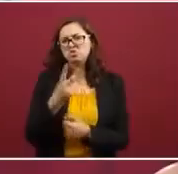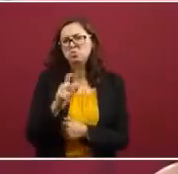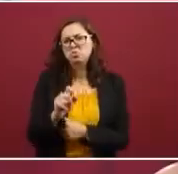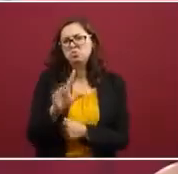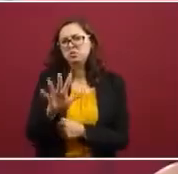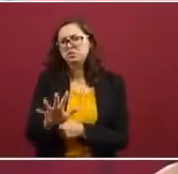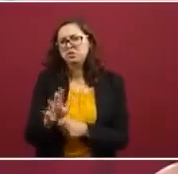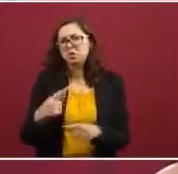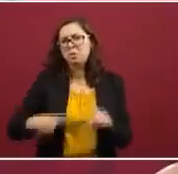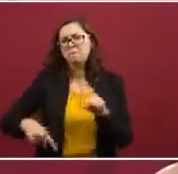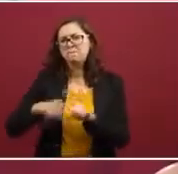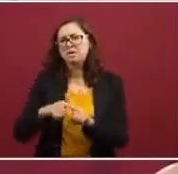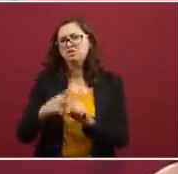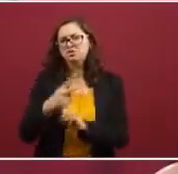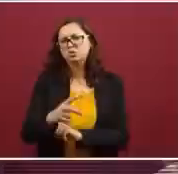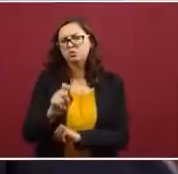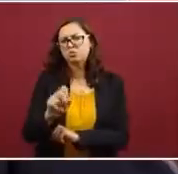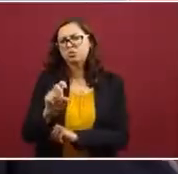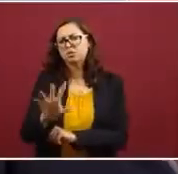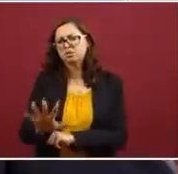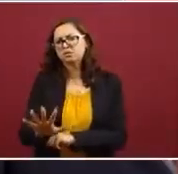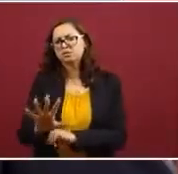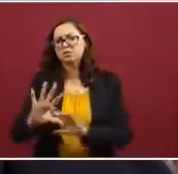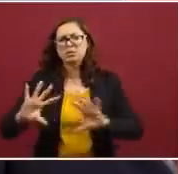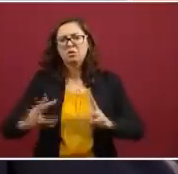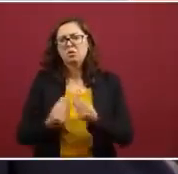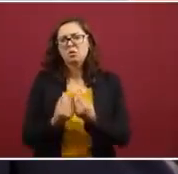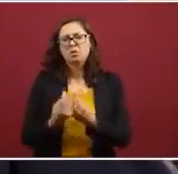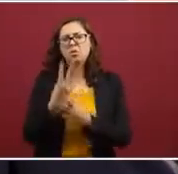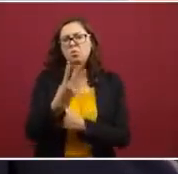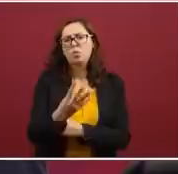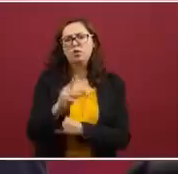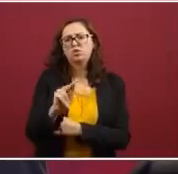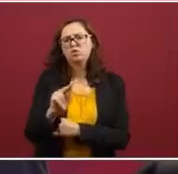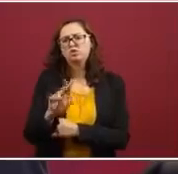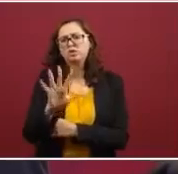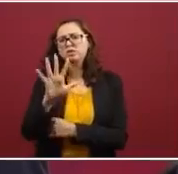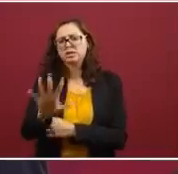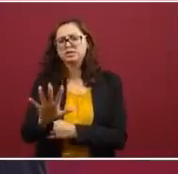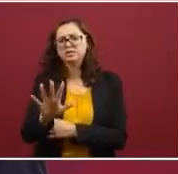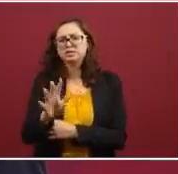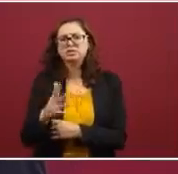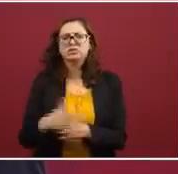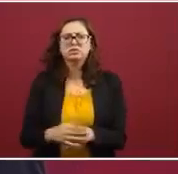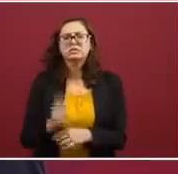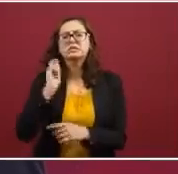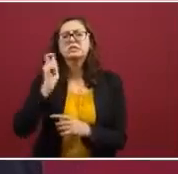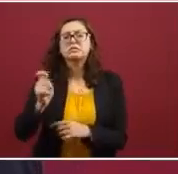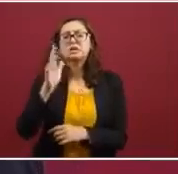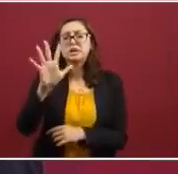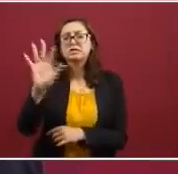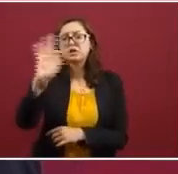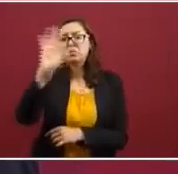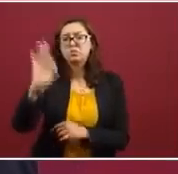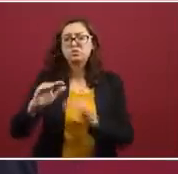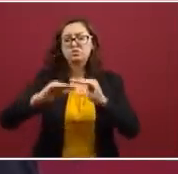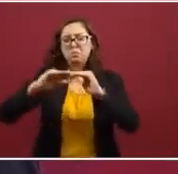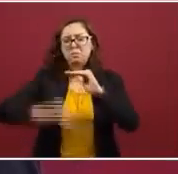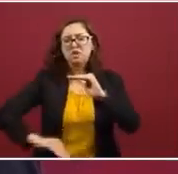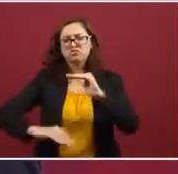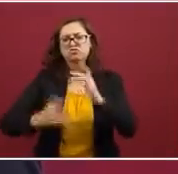sumas 2.35 son 4.85, una tasa de abajo de 5%, que para